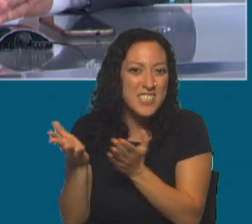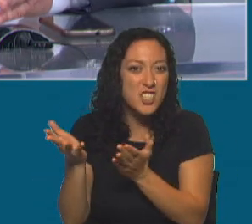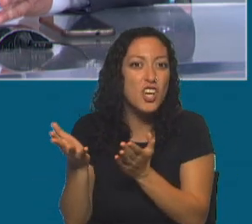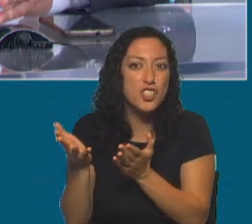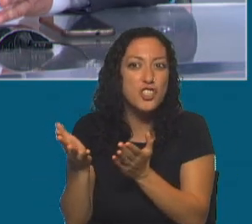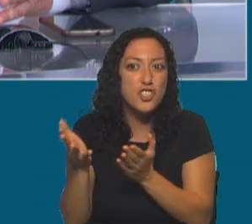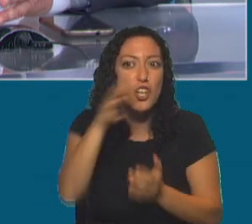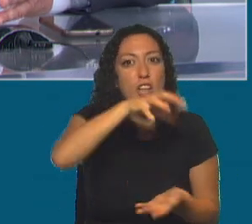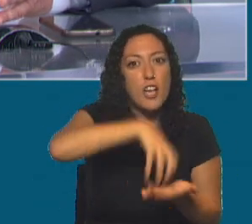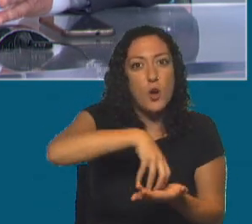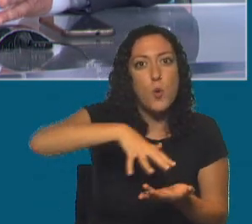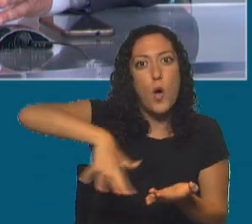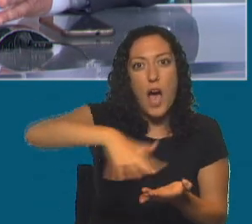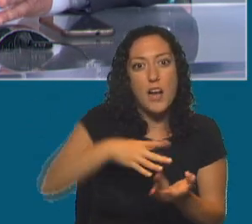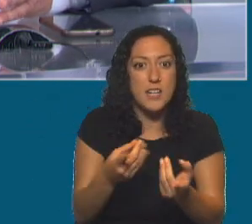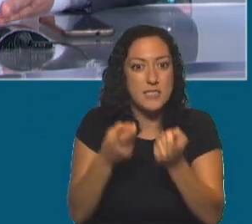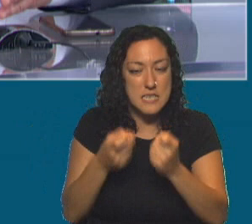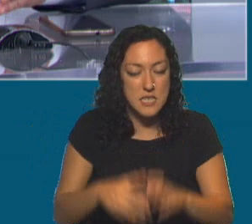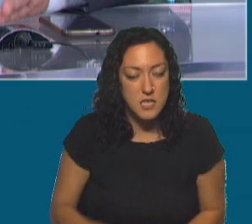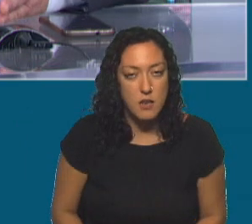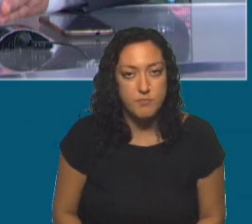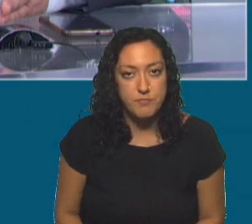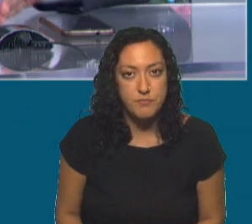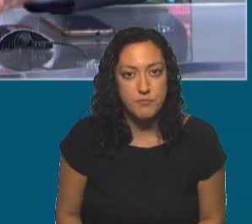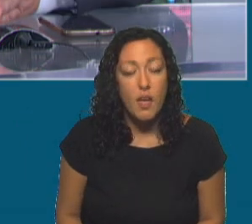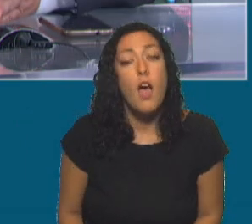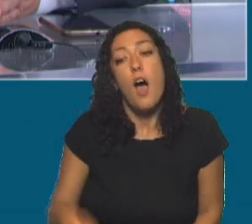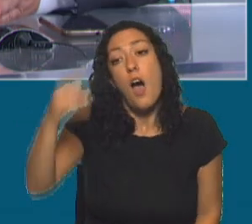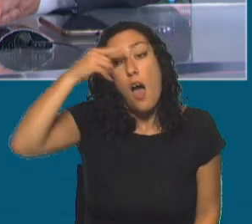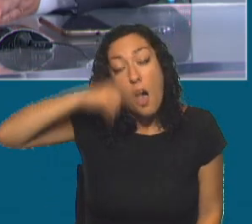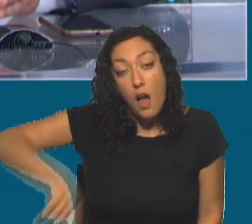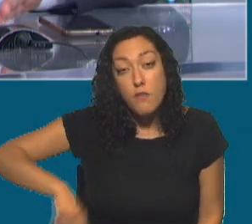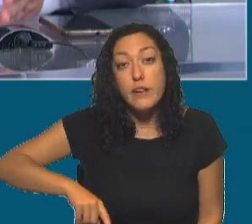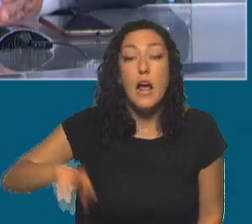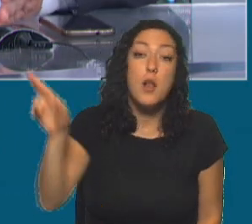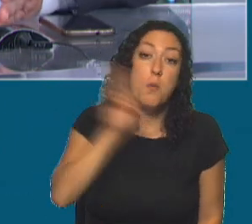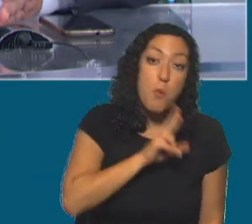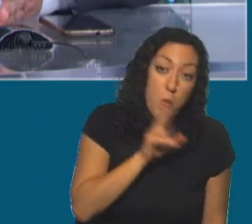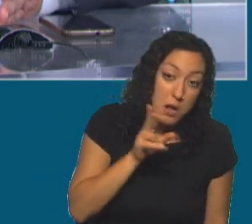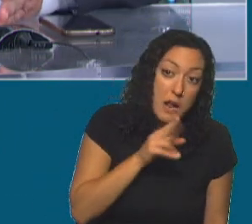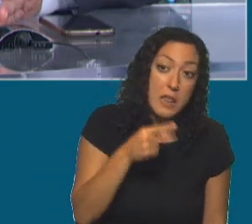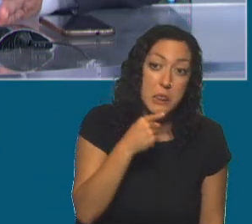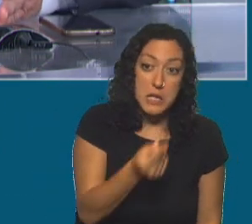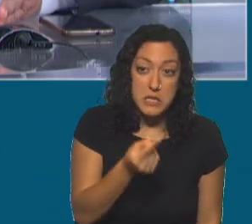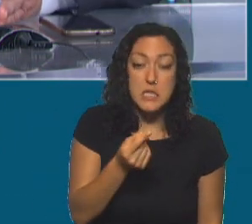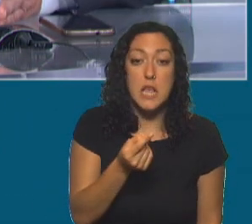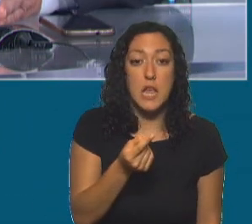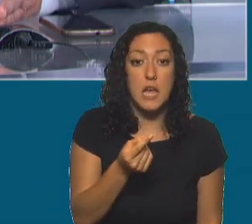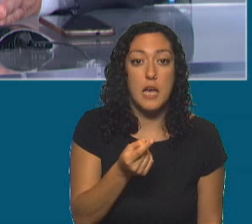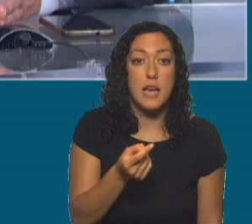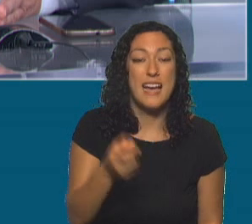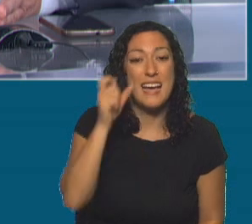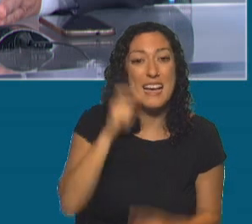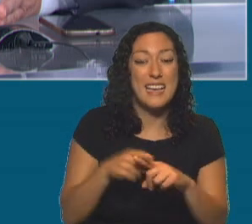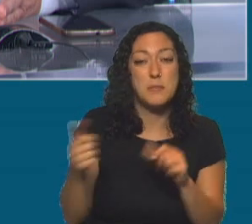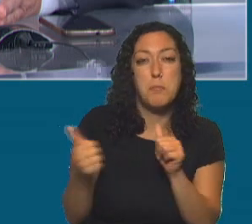de gaillado de la escuela. Bueno, finalmente la mujer que aparecía sindicada dijo que ella había sido la pareja